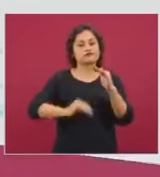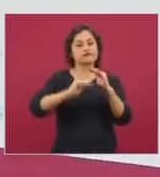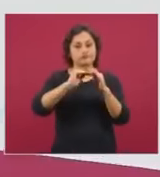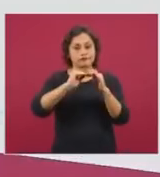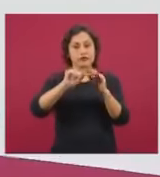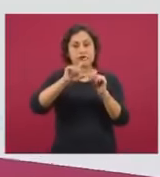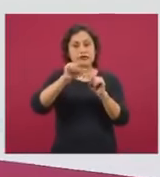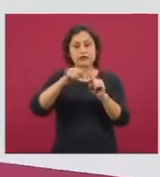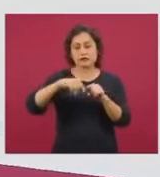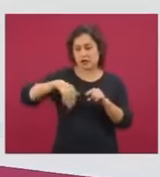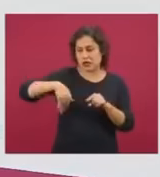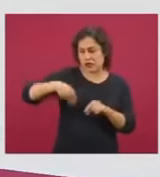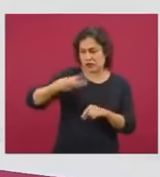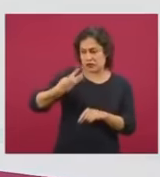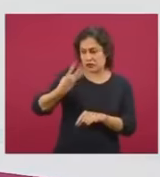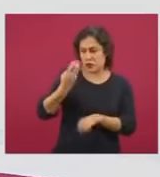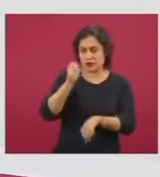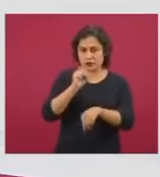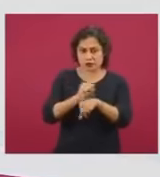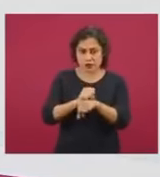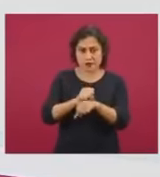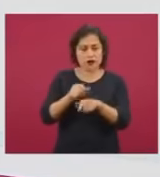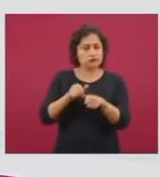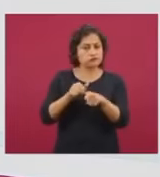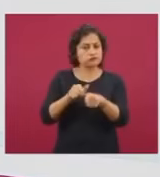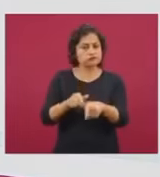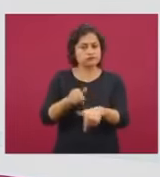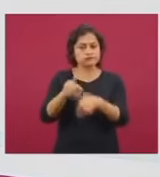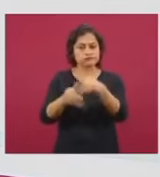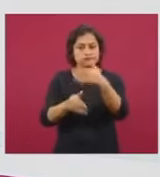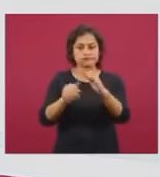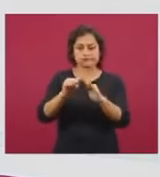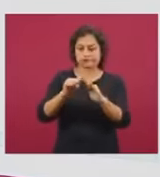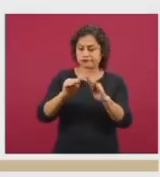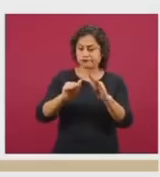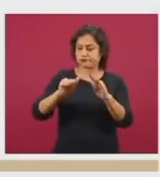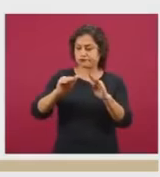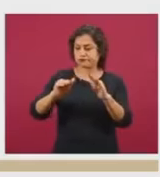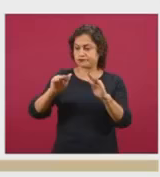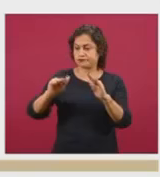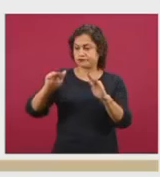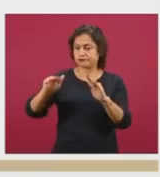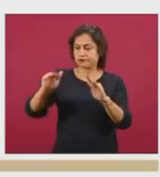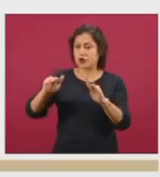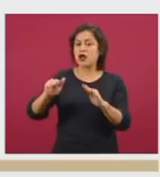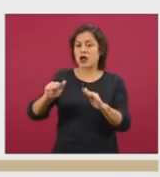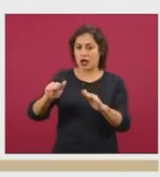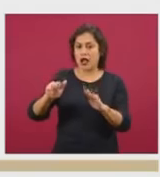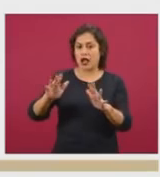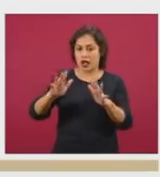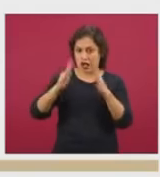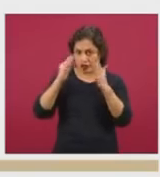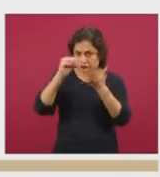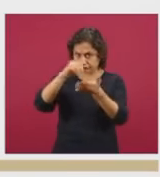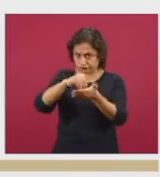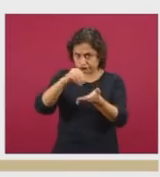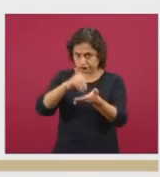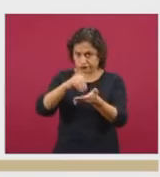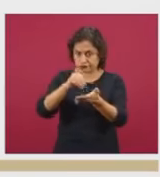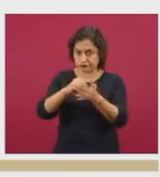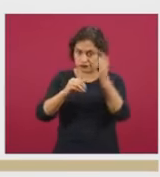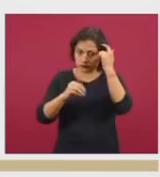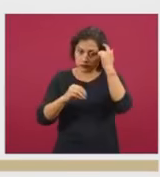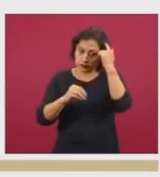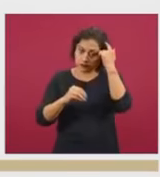últimas semanas, 3-4 semanas, ha estado prácticamente en el mismo nivel, superior todavía de exceso, con un exceso